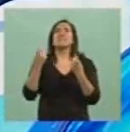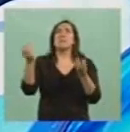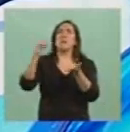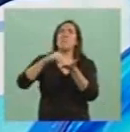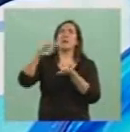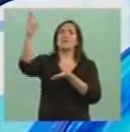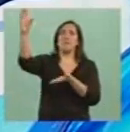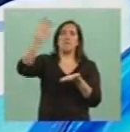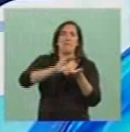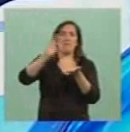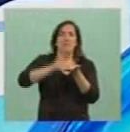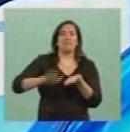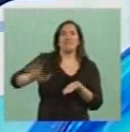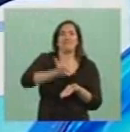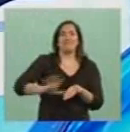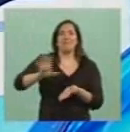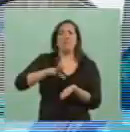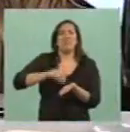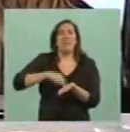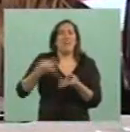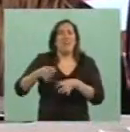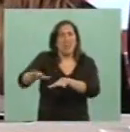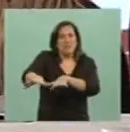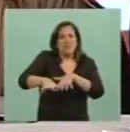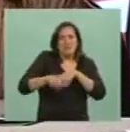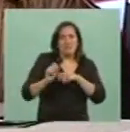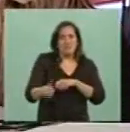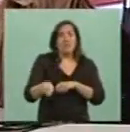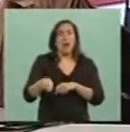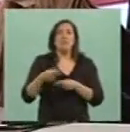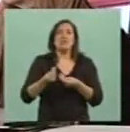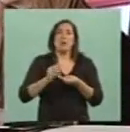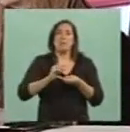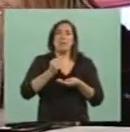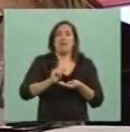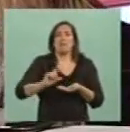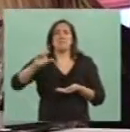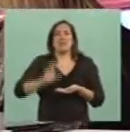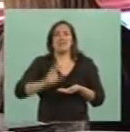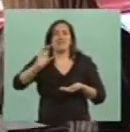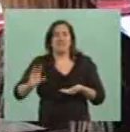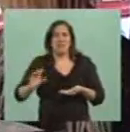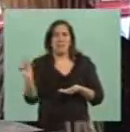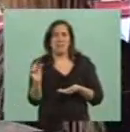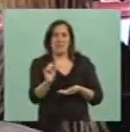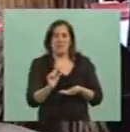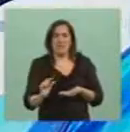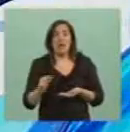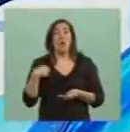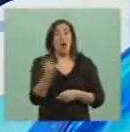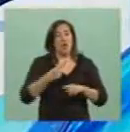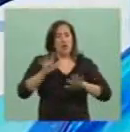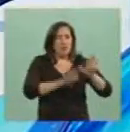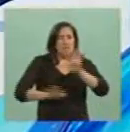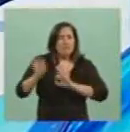inversiones hacia la zona de la Pampa Húmeda, y entonces por eso la distribución. Inclusive cuando uno quiere impulsar las